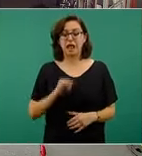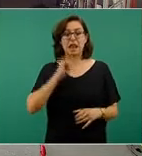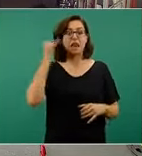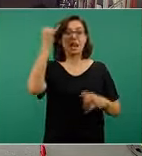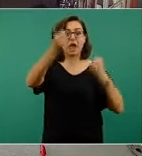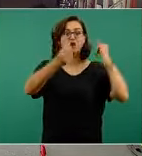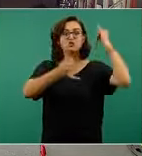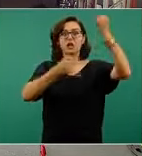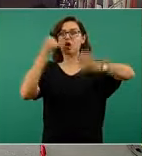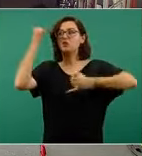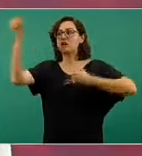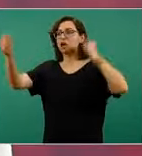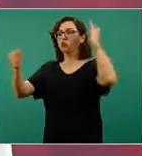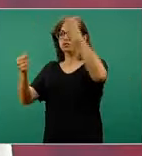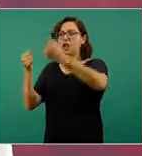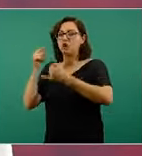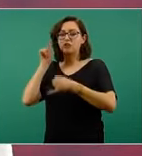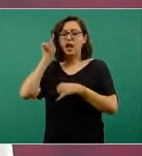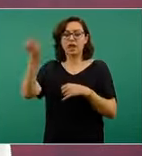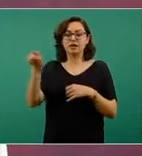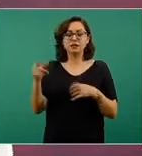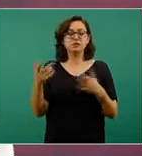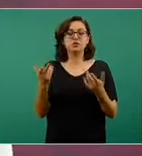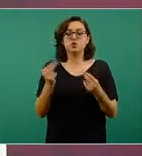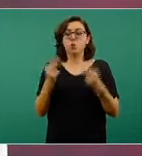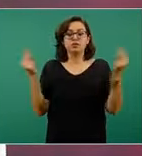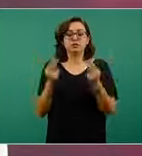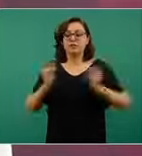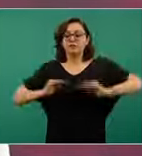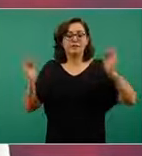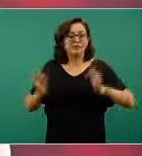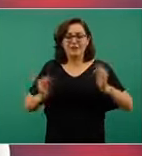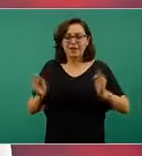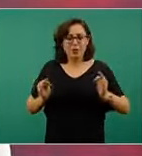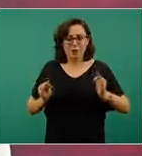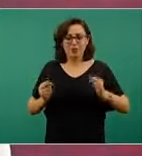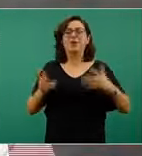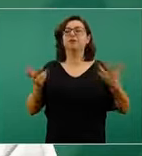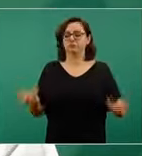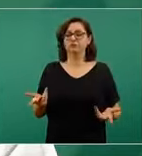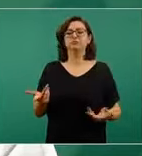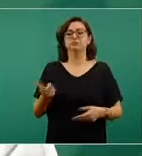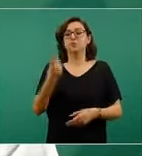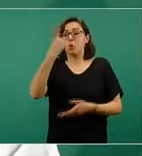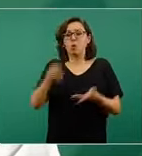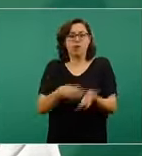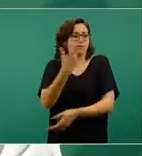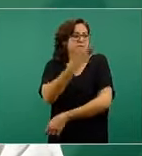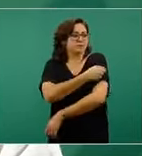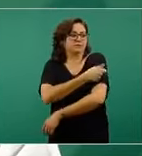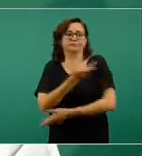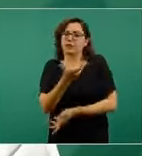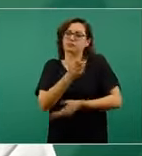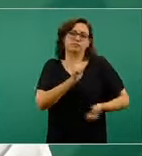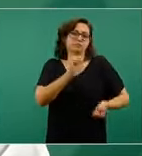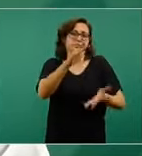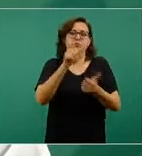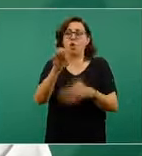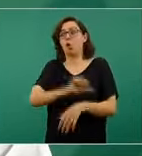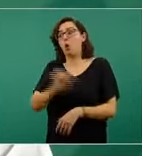es donde no se necesita tener una cadena de frío tan exigente en comparación a las vacunas que van ultracongeladas.